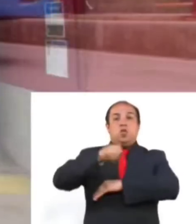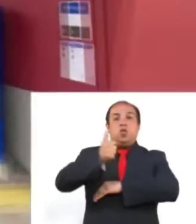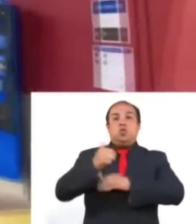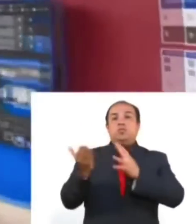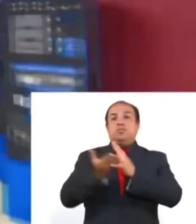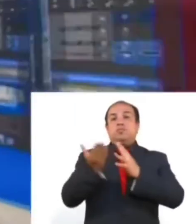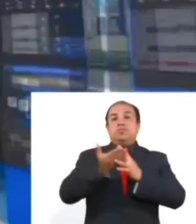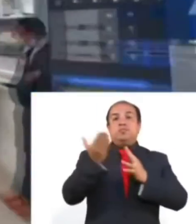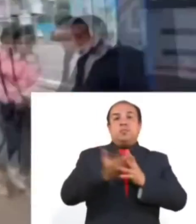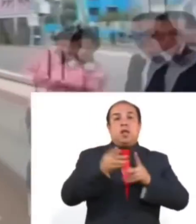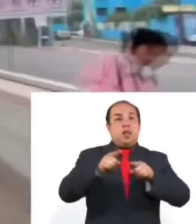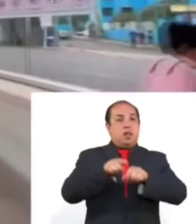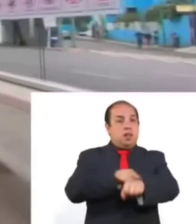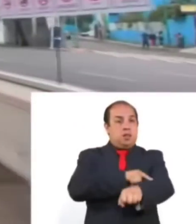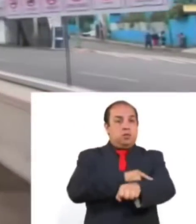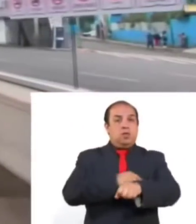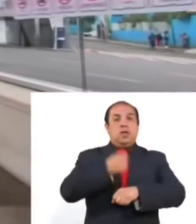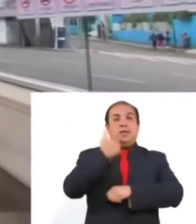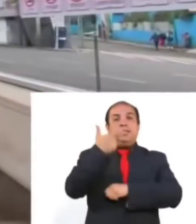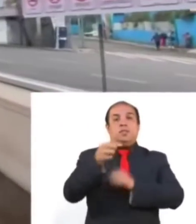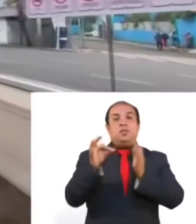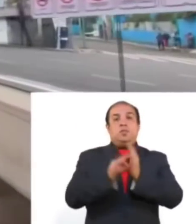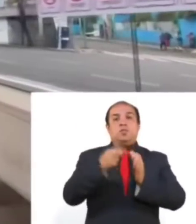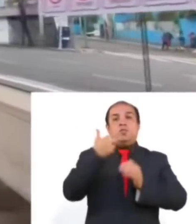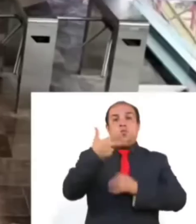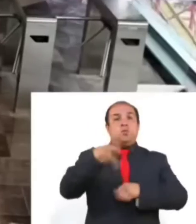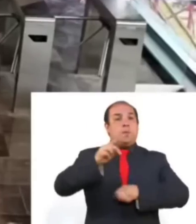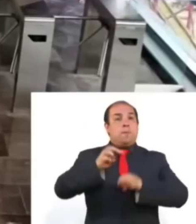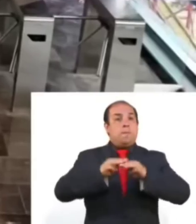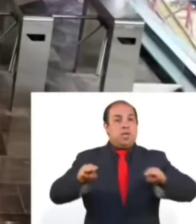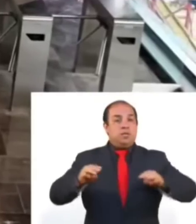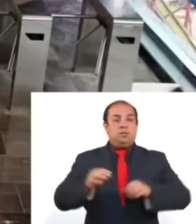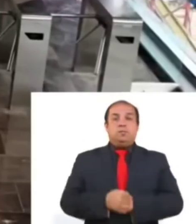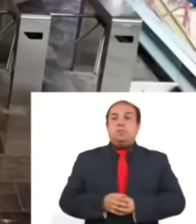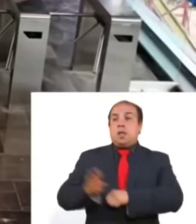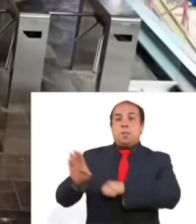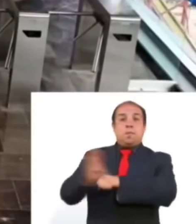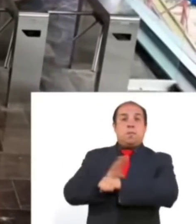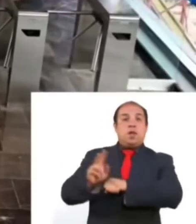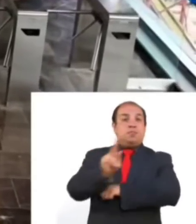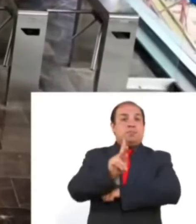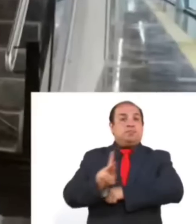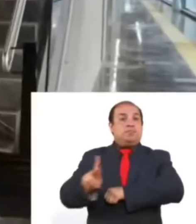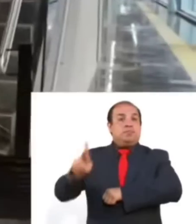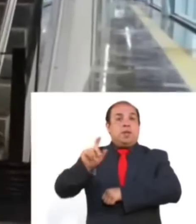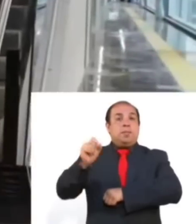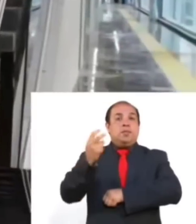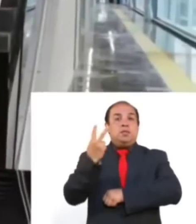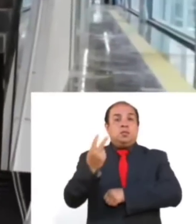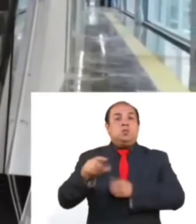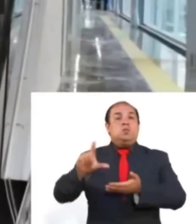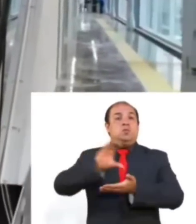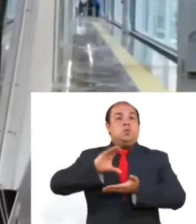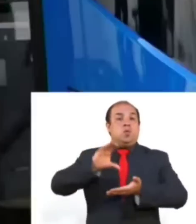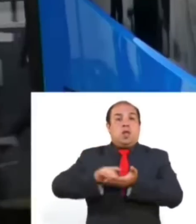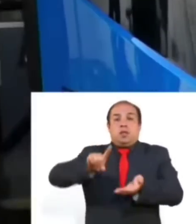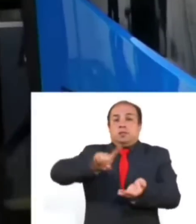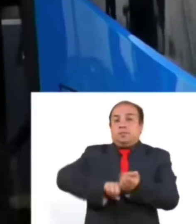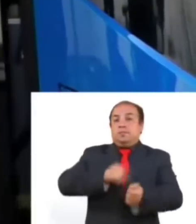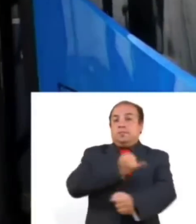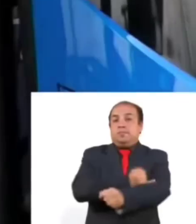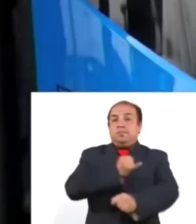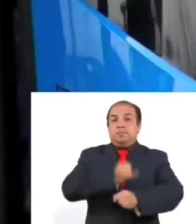estaciones tiene una longitud de 7.8 kilómetros beneficia habitantes de 22 colonias de Iztapalapa